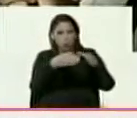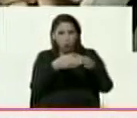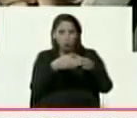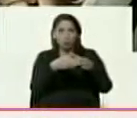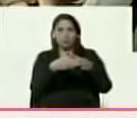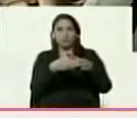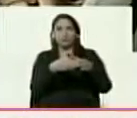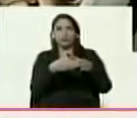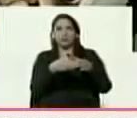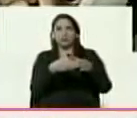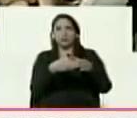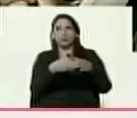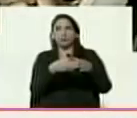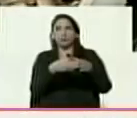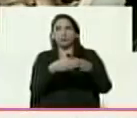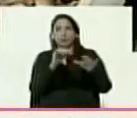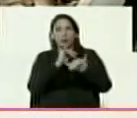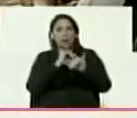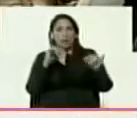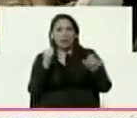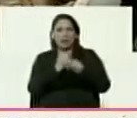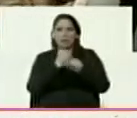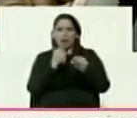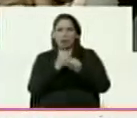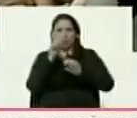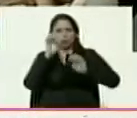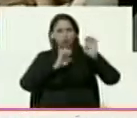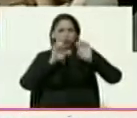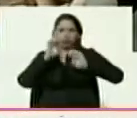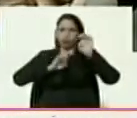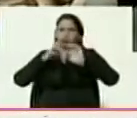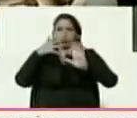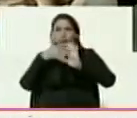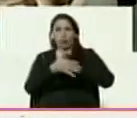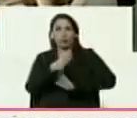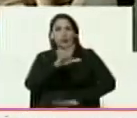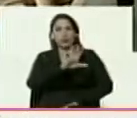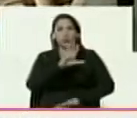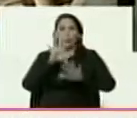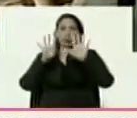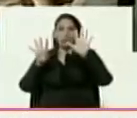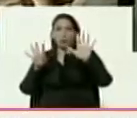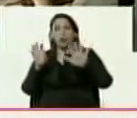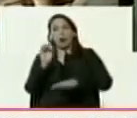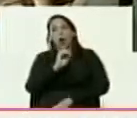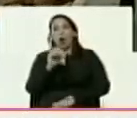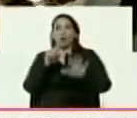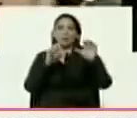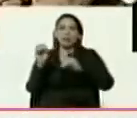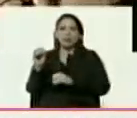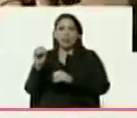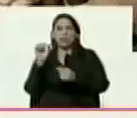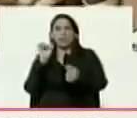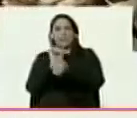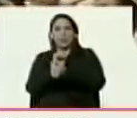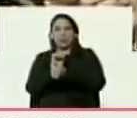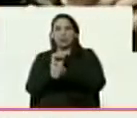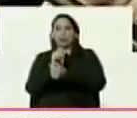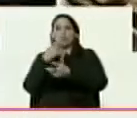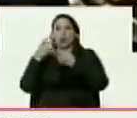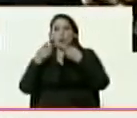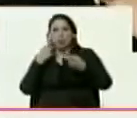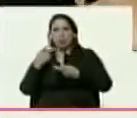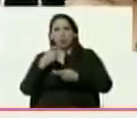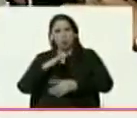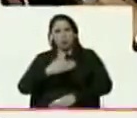es un primer grupo que ya se está trabajando sobre 59-60 presos políticos. ¿Podría comentar algunos de esos